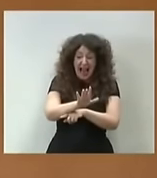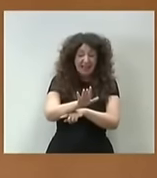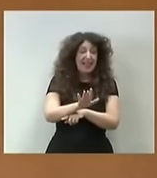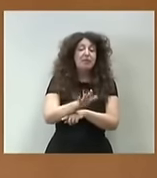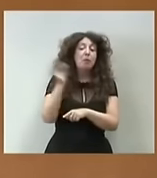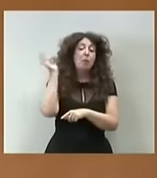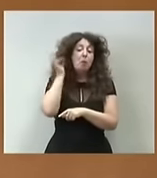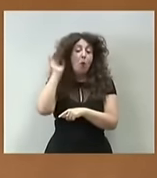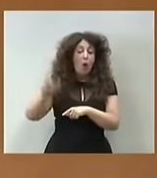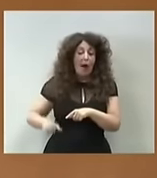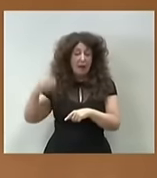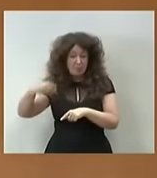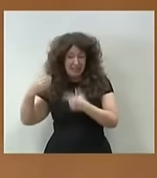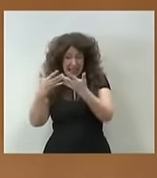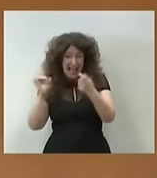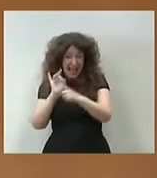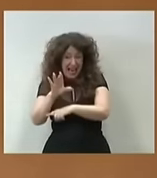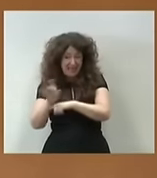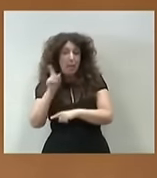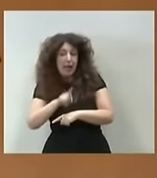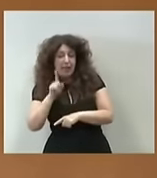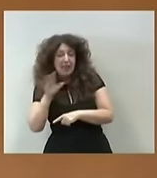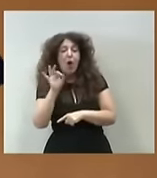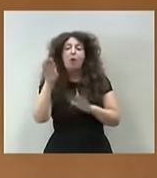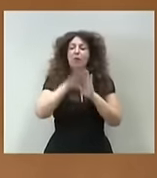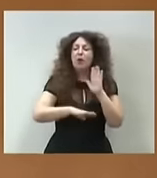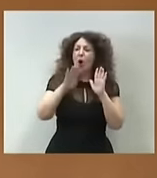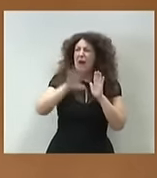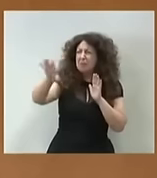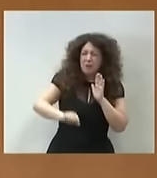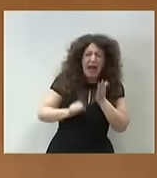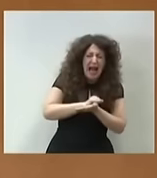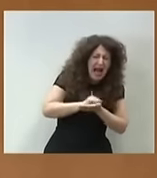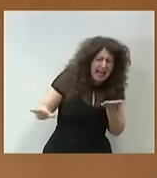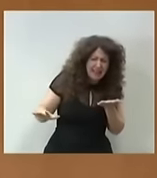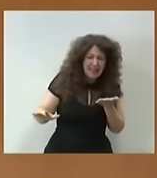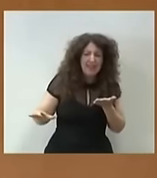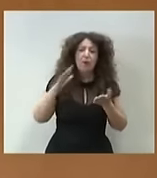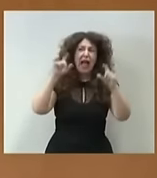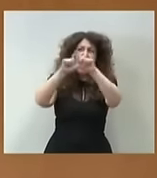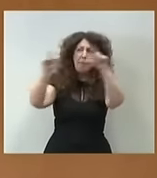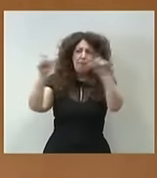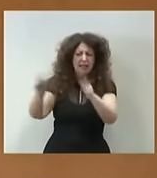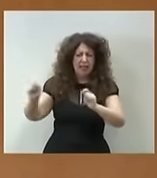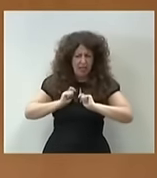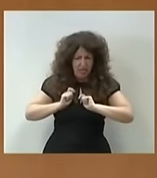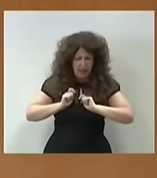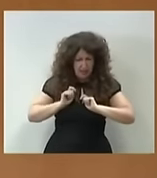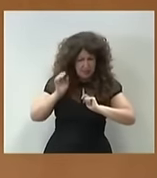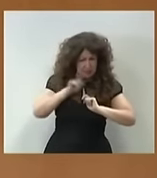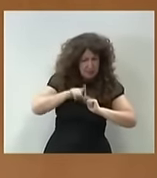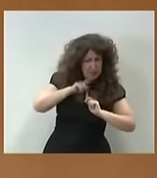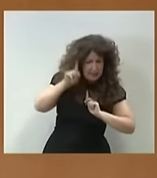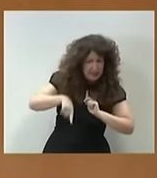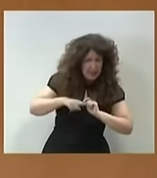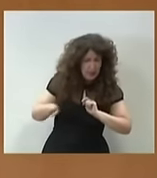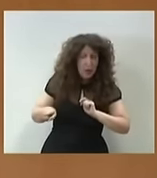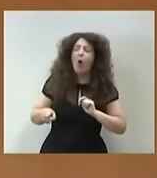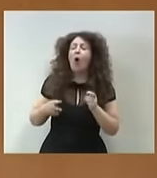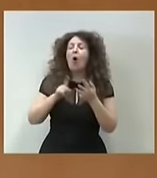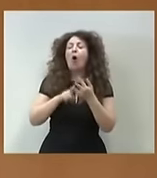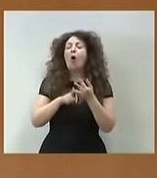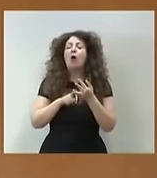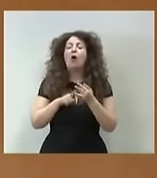la mujer del presidente o el software que ha adquirido gratis total por parte de grandes empresas? ¿Me lo puede decir? ¿Cuál es el bulo? ¿O la